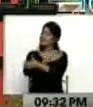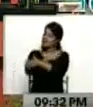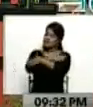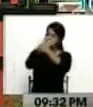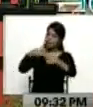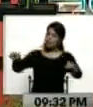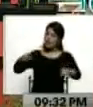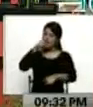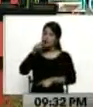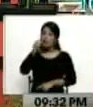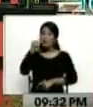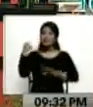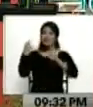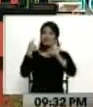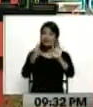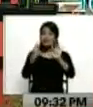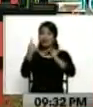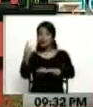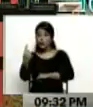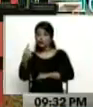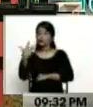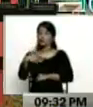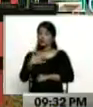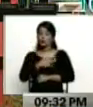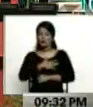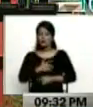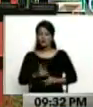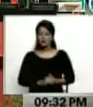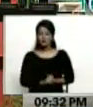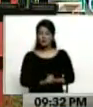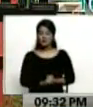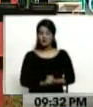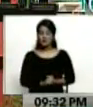61 años de vida canto y lucha